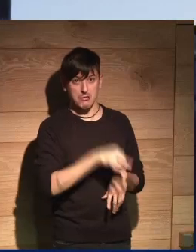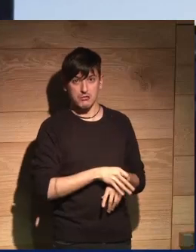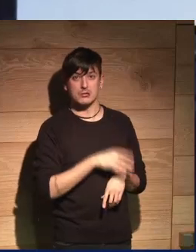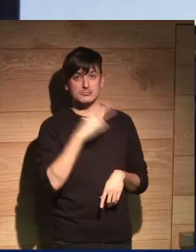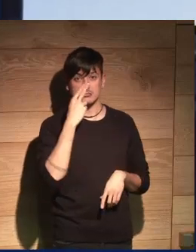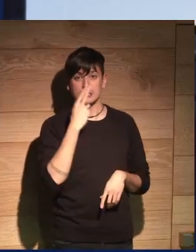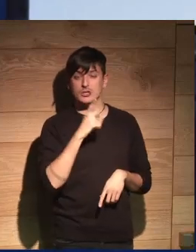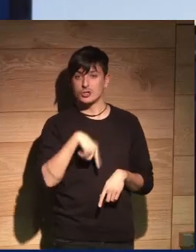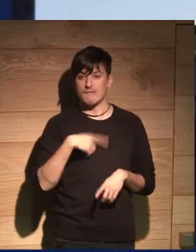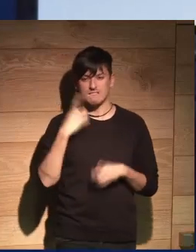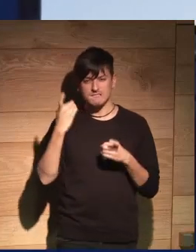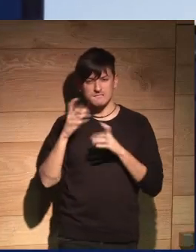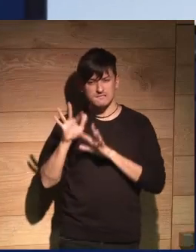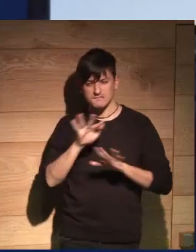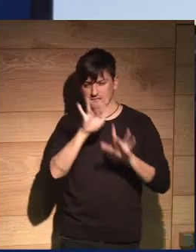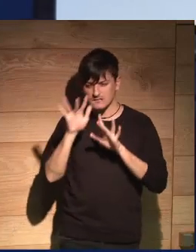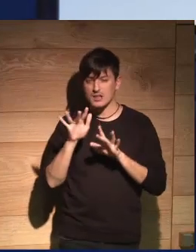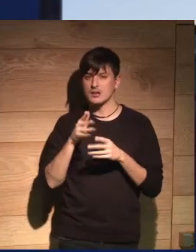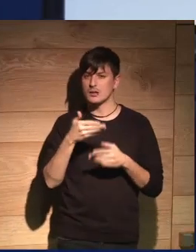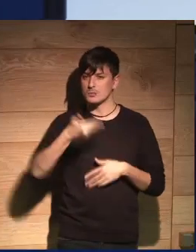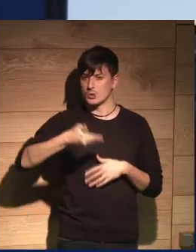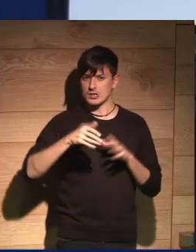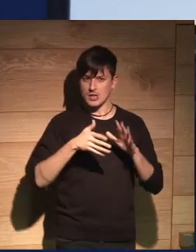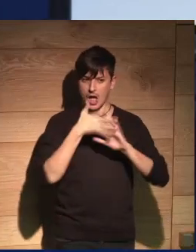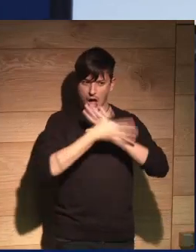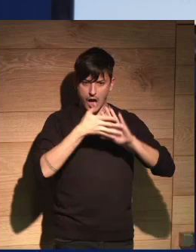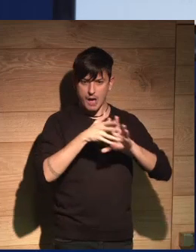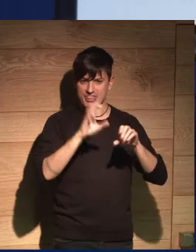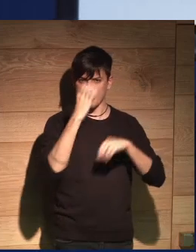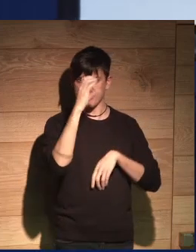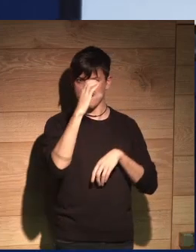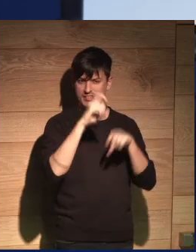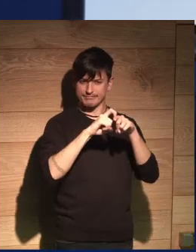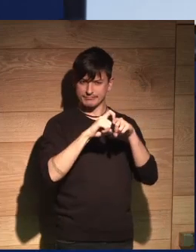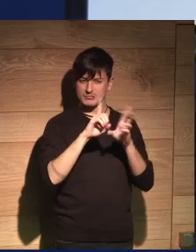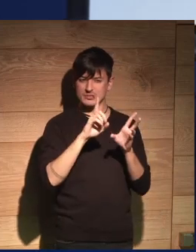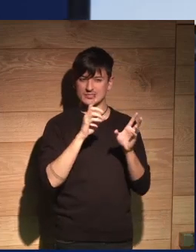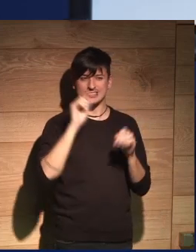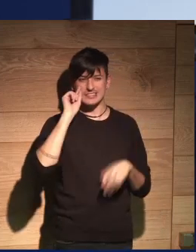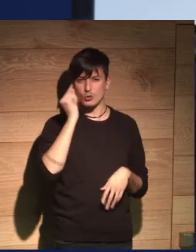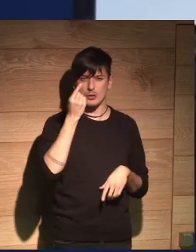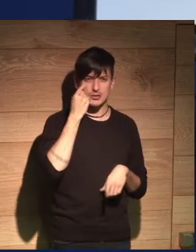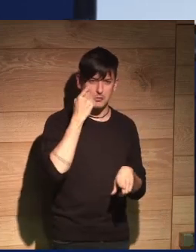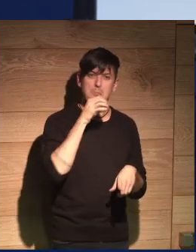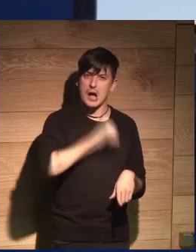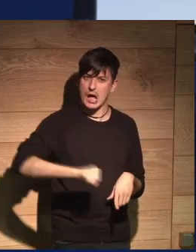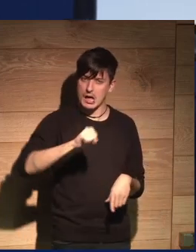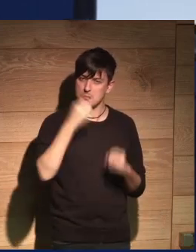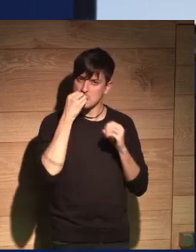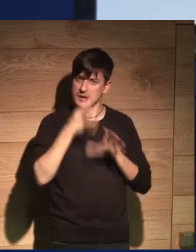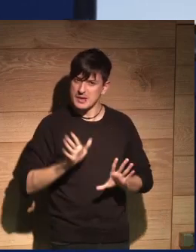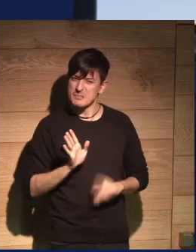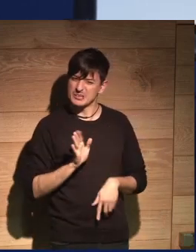aunque es importante hablar de otro tipo de ciencia, pero que esos descubrimientos eran geniales, pero seguía